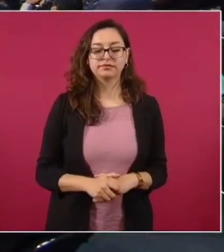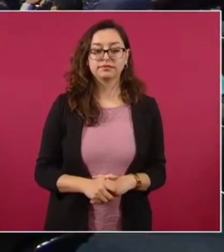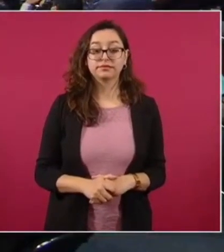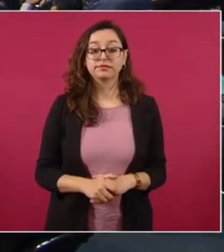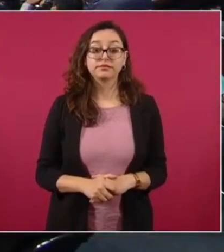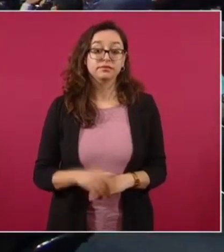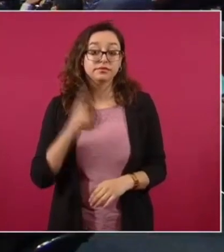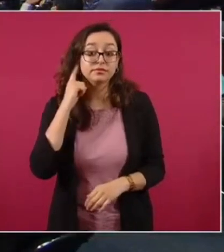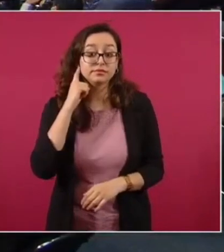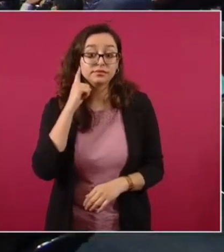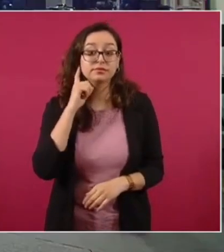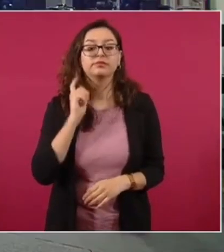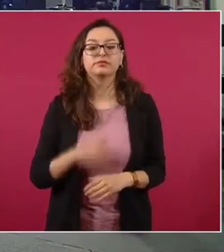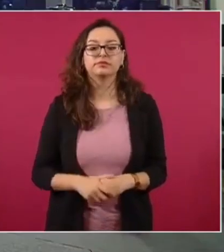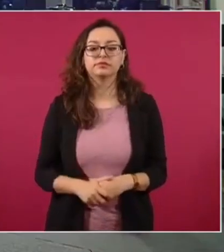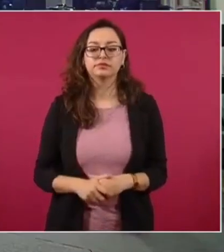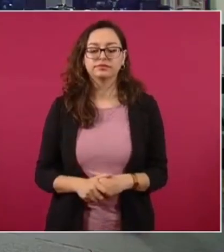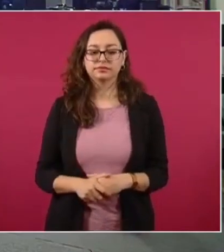Mande.